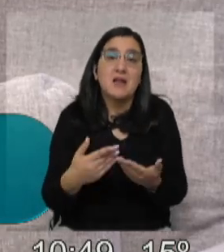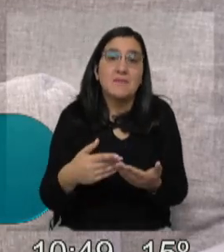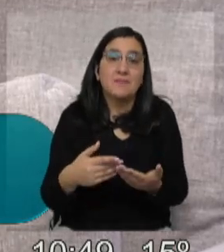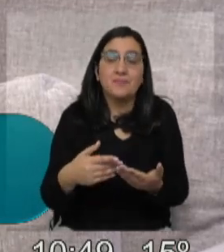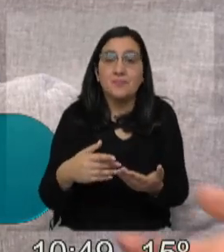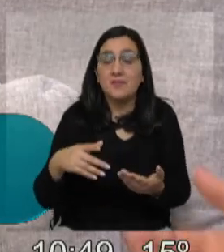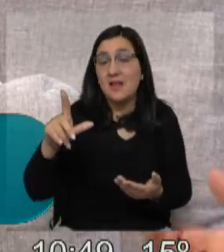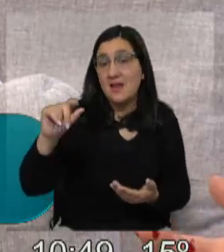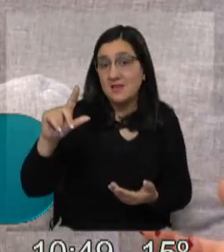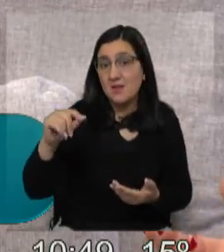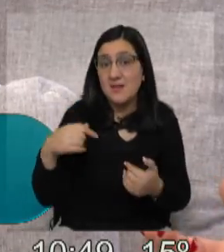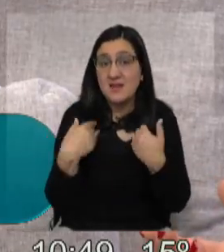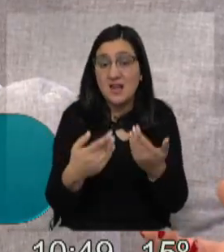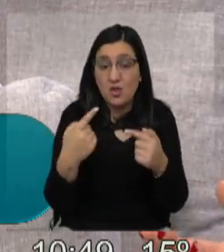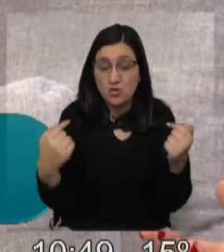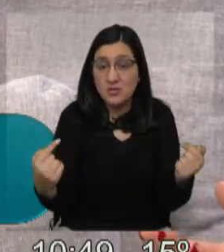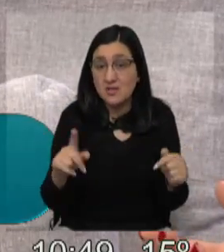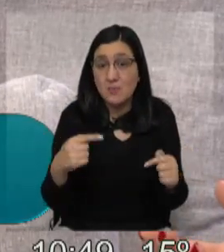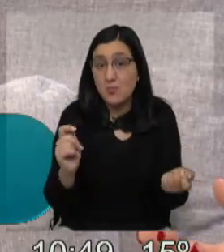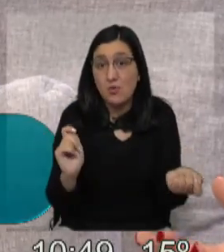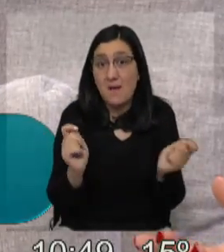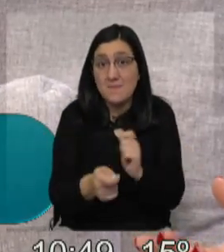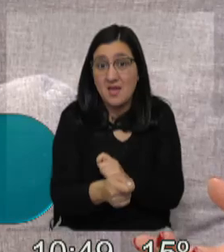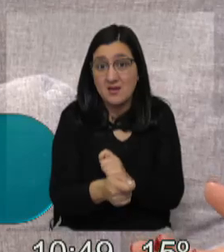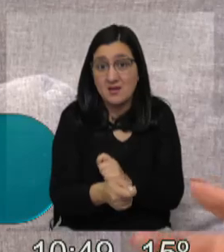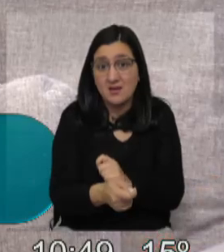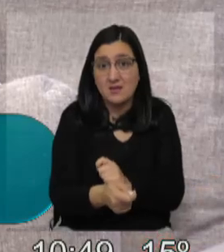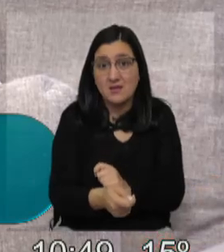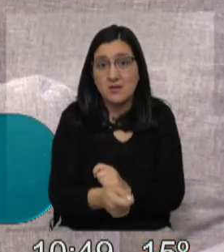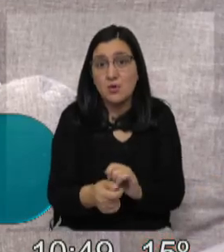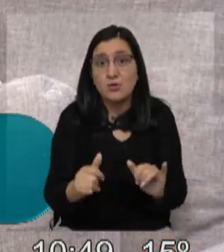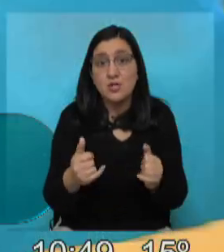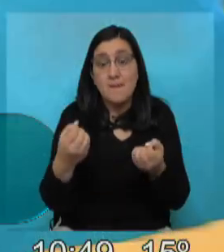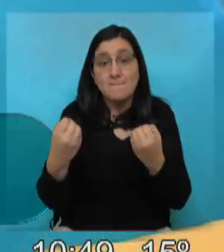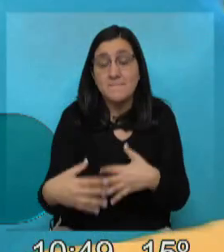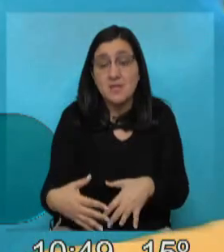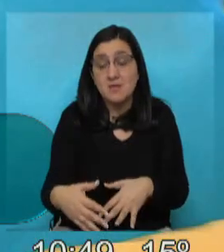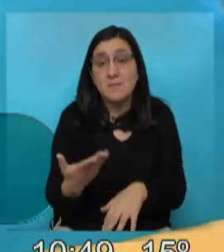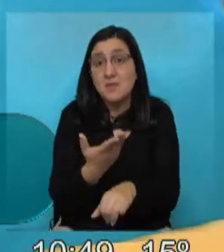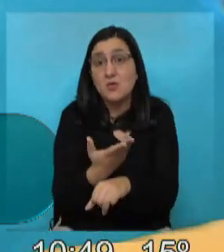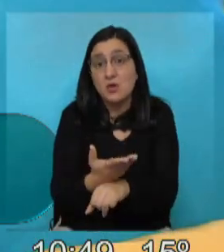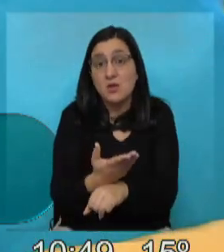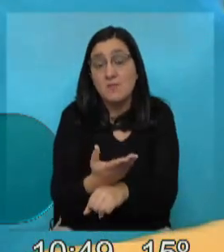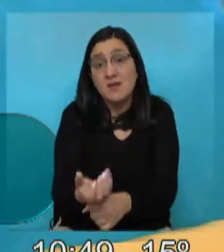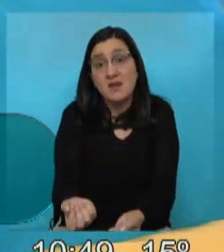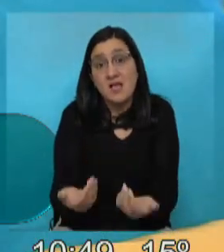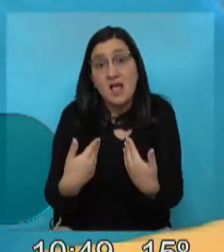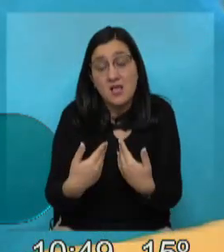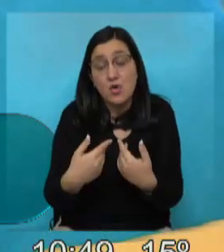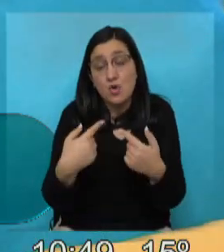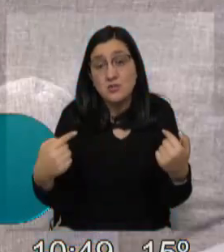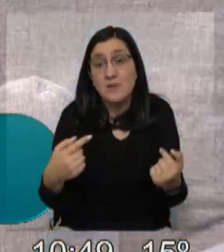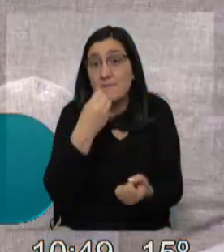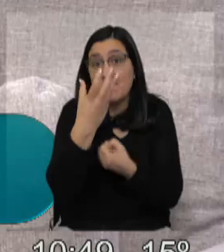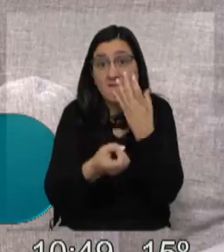ya es como que me regalan cosas que después no puedo cambiar o ya pido que me regalen cosas para primavera-verano. Entonces está